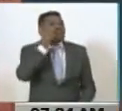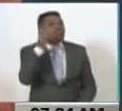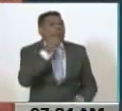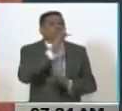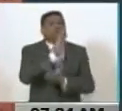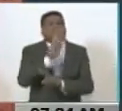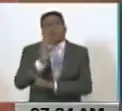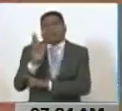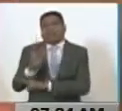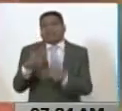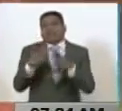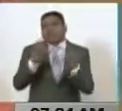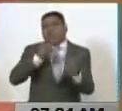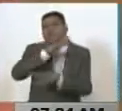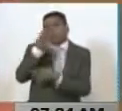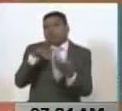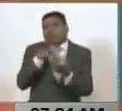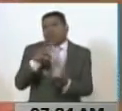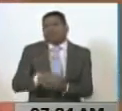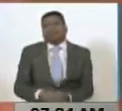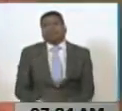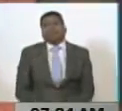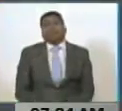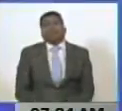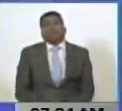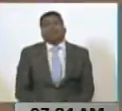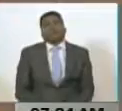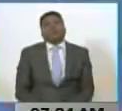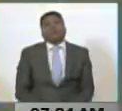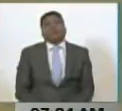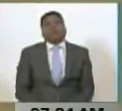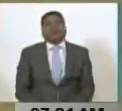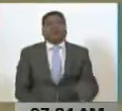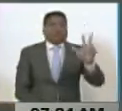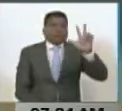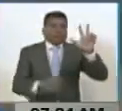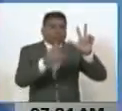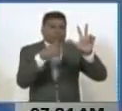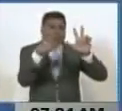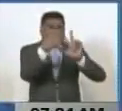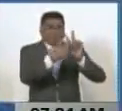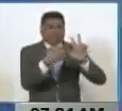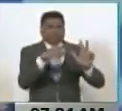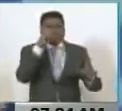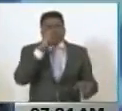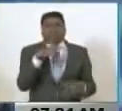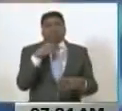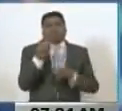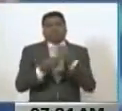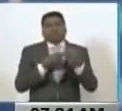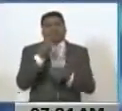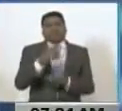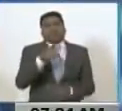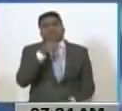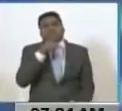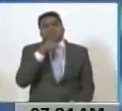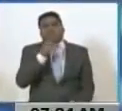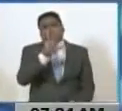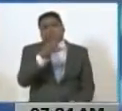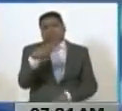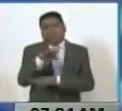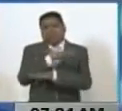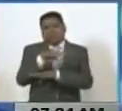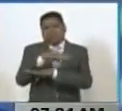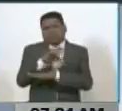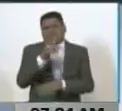los animales, del problema de los animales en situación de calle. Y apenas están haciendo 3 años apenas y ya bastante trabajo se ha realizado. José Manuel tiene una pregunta de la gente en la calle. Vamos a